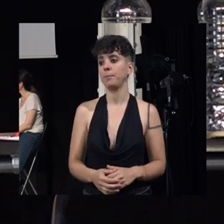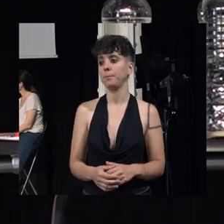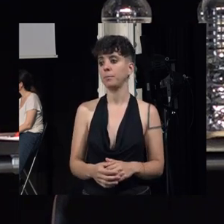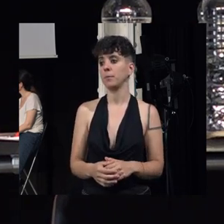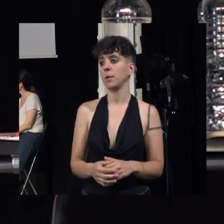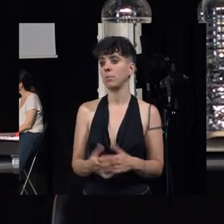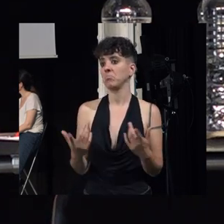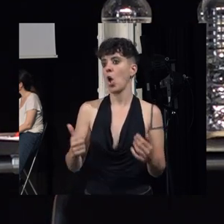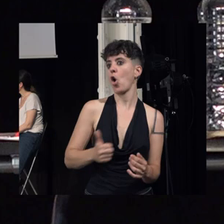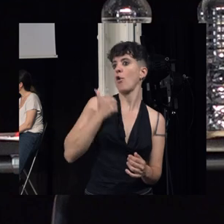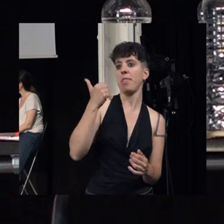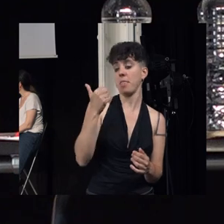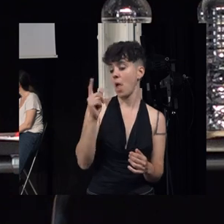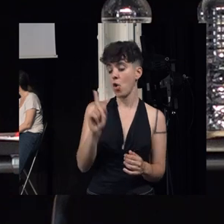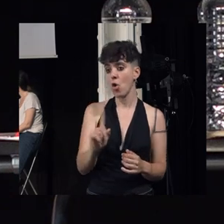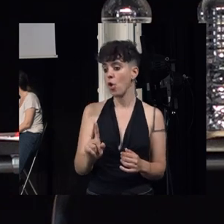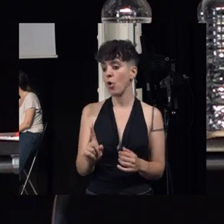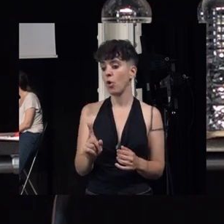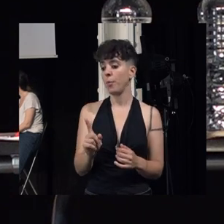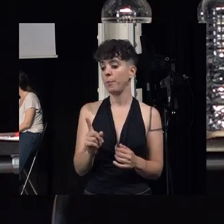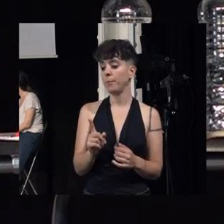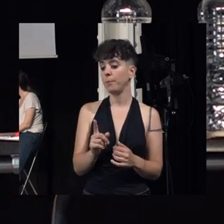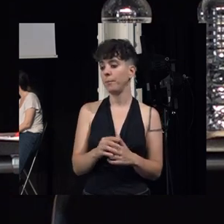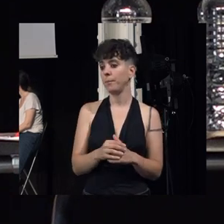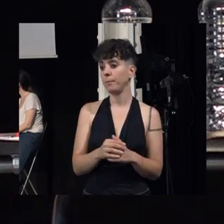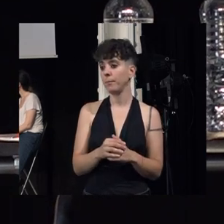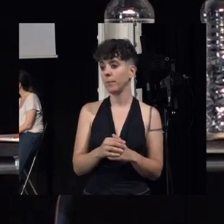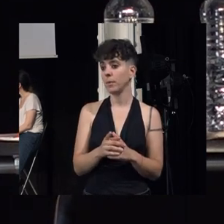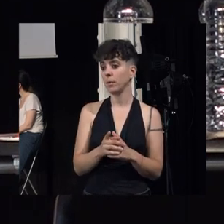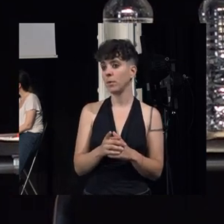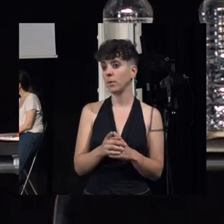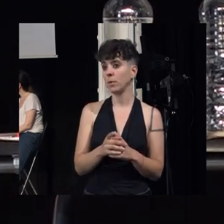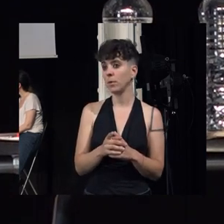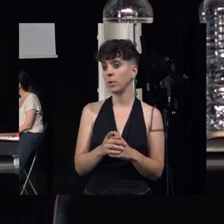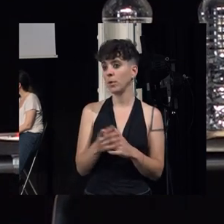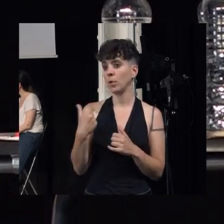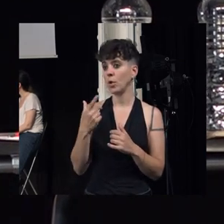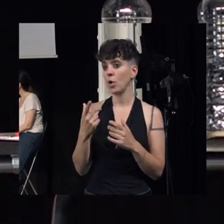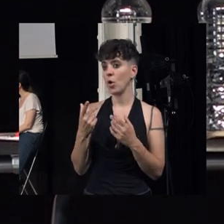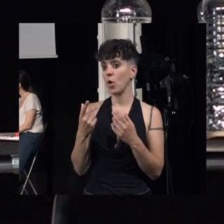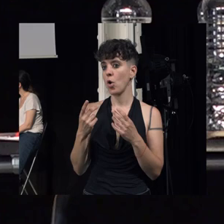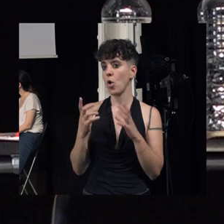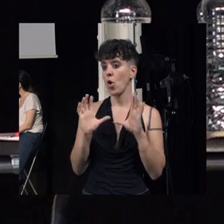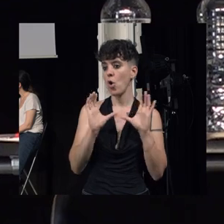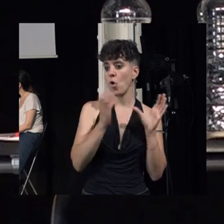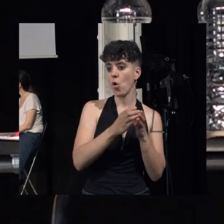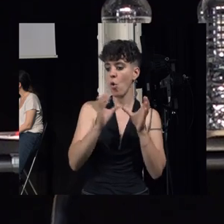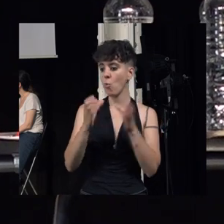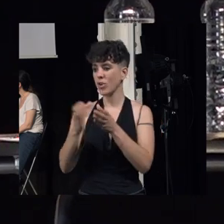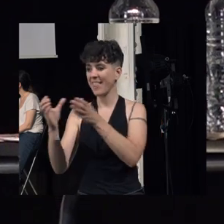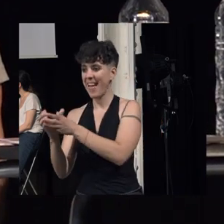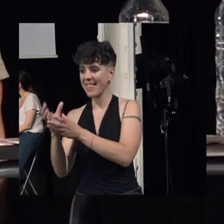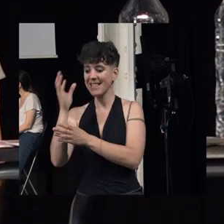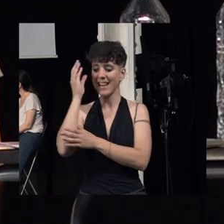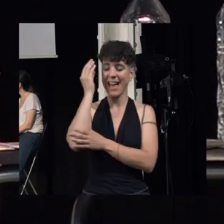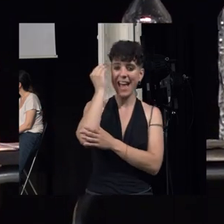no por coincidencia, ha puesto agiendo en conjunto un conjunto de comunidades gitanas que